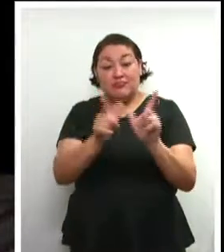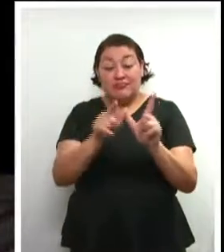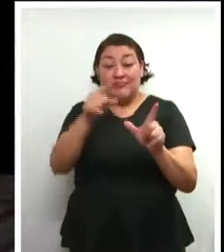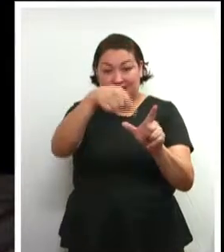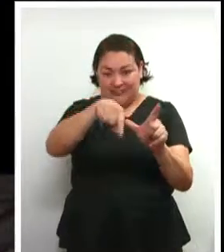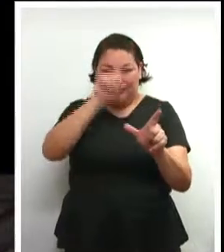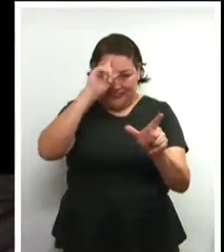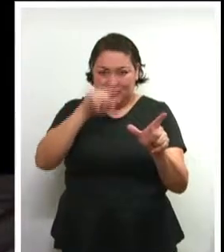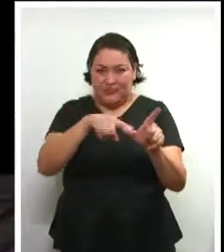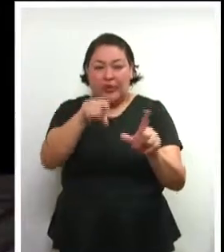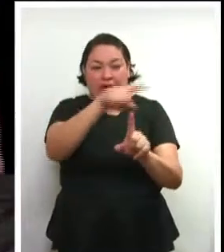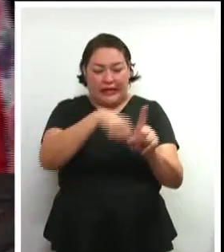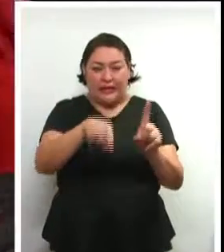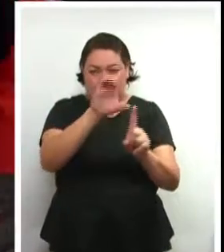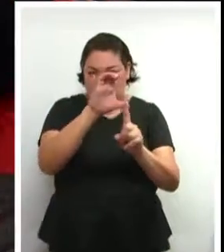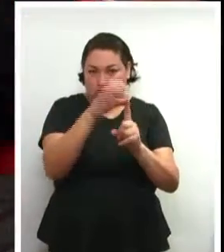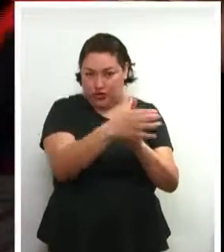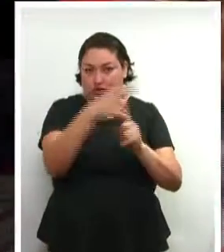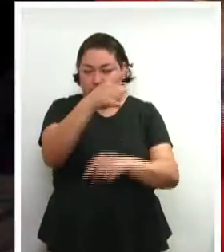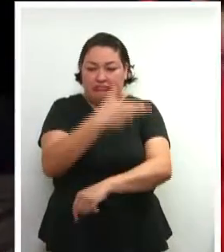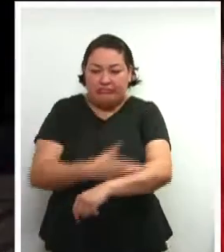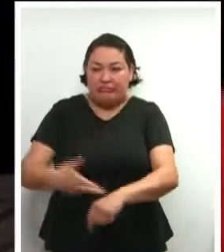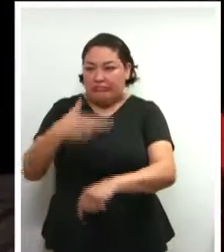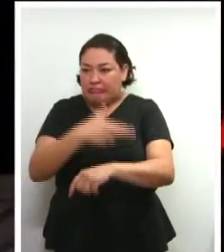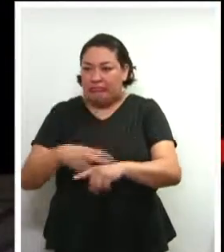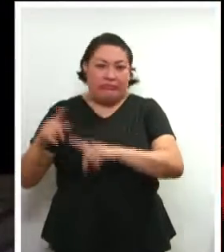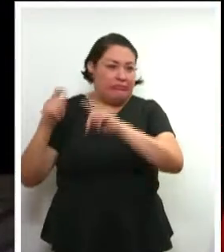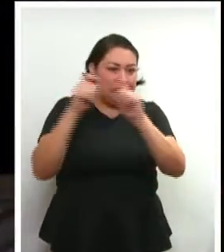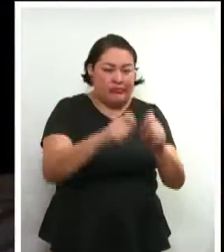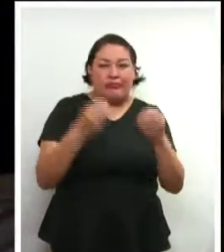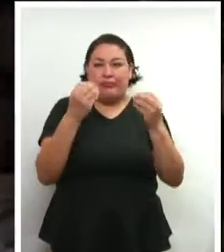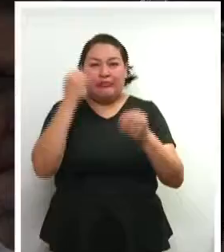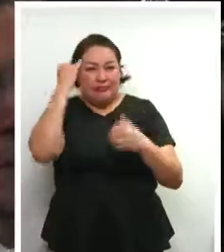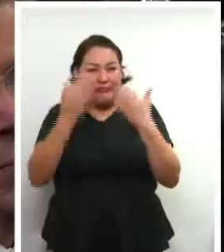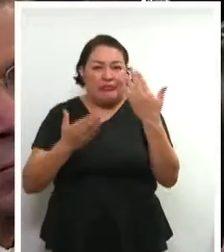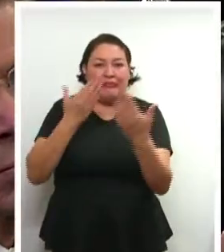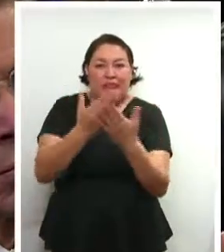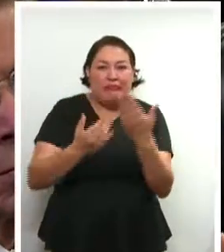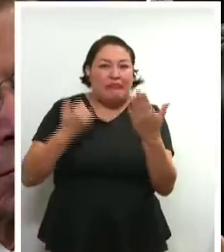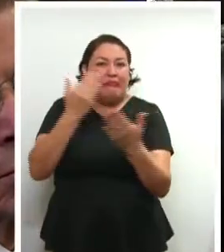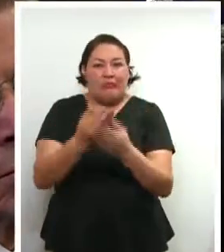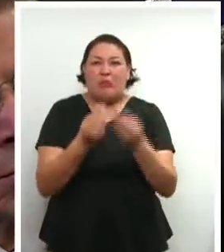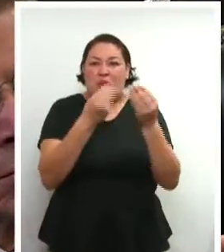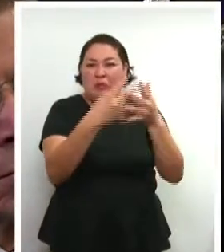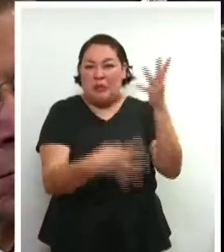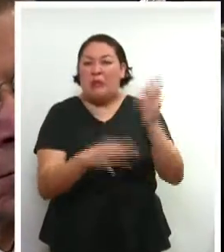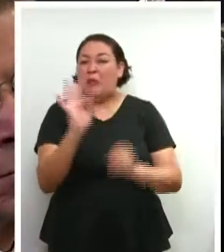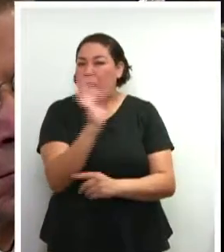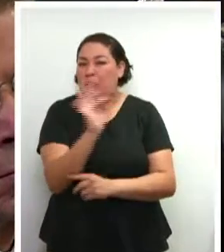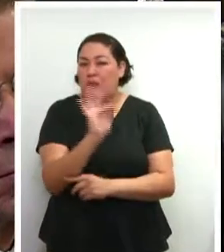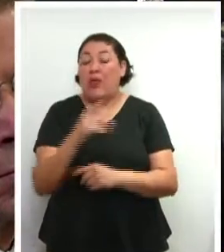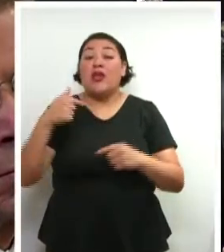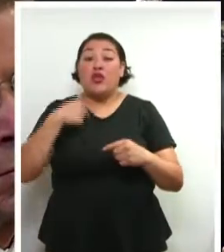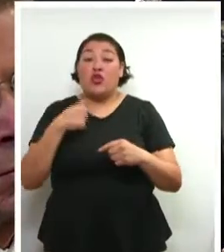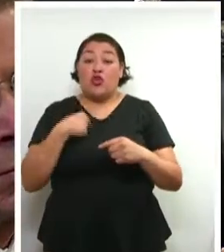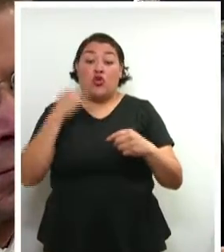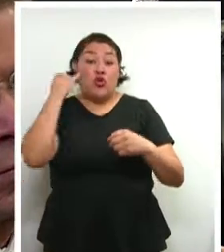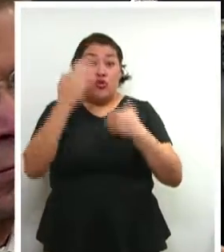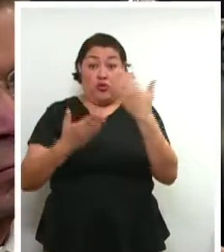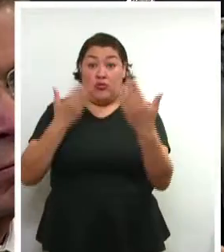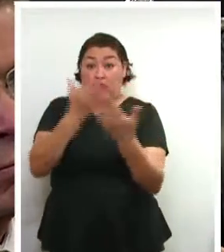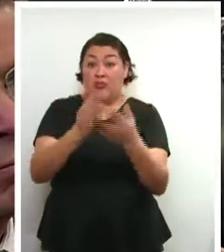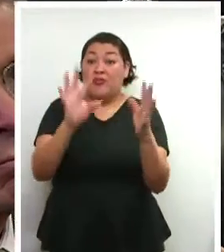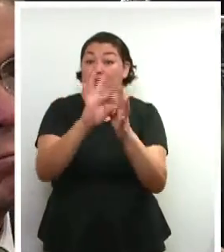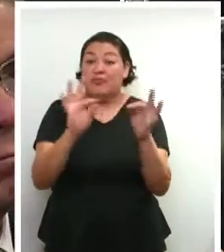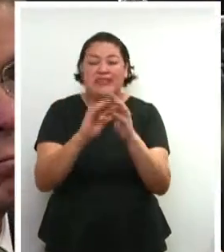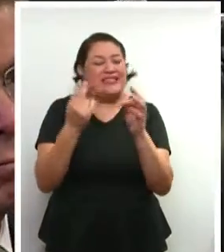de iniciativas en relación con la distribución de las competencias. Este es un punto muy delicado que no solamente tiene que ver con el rediseño y las funciones de